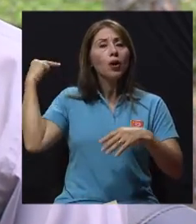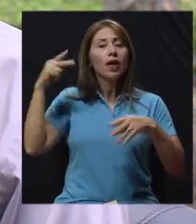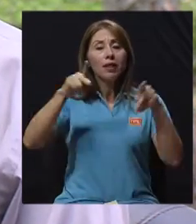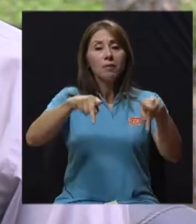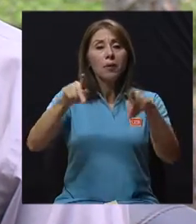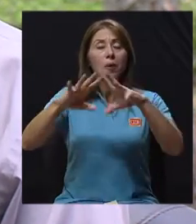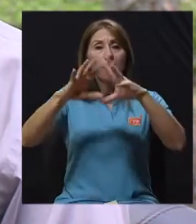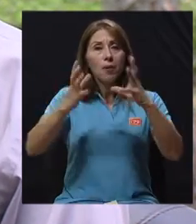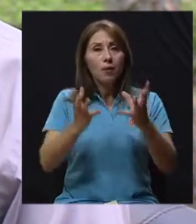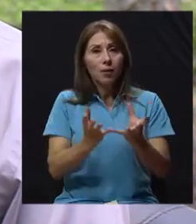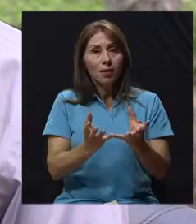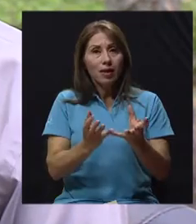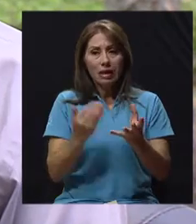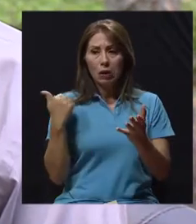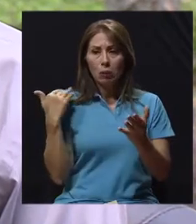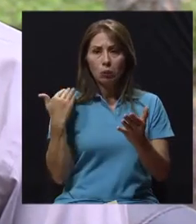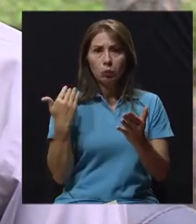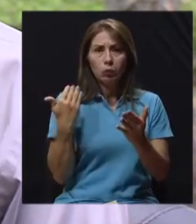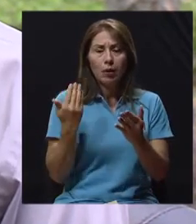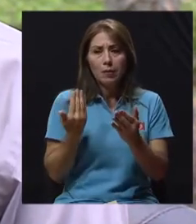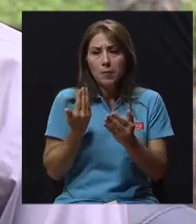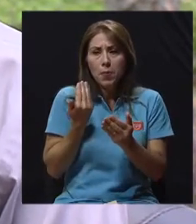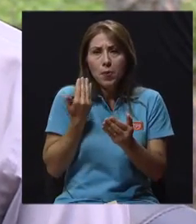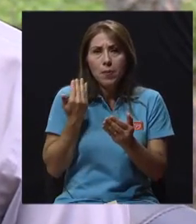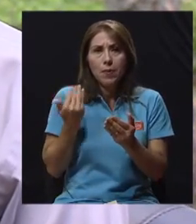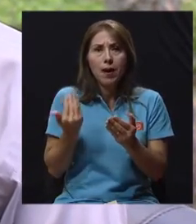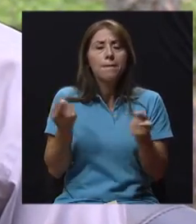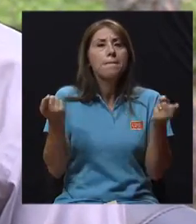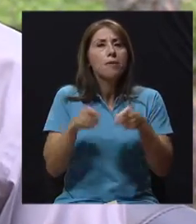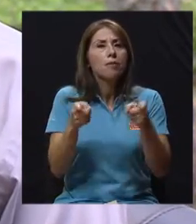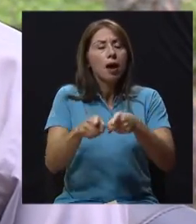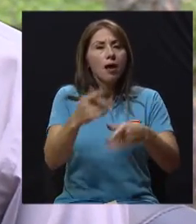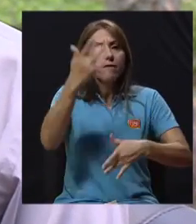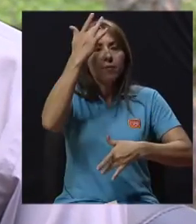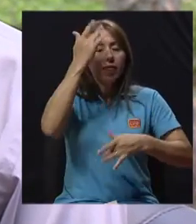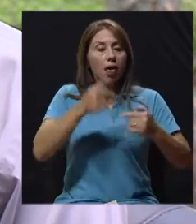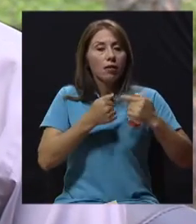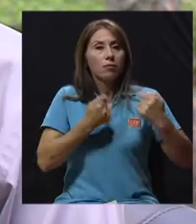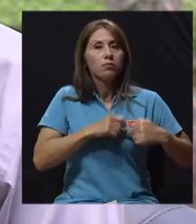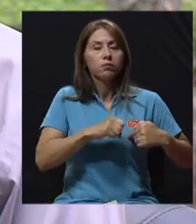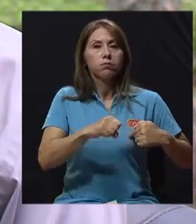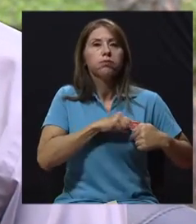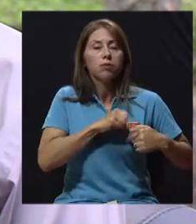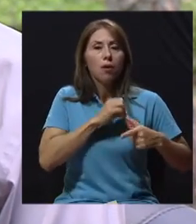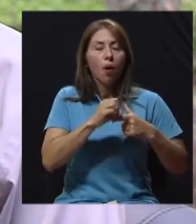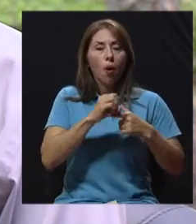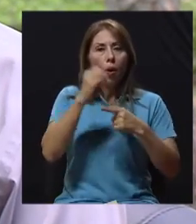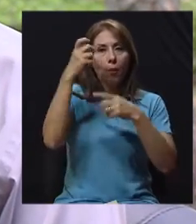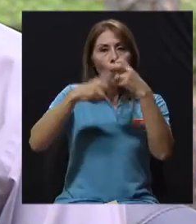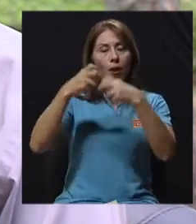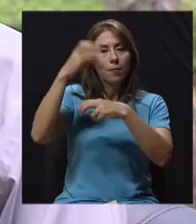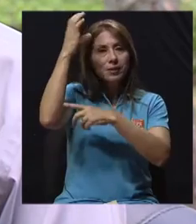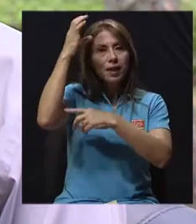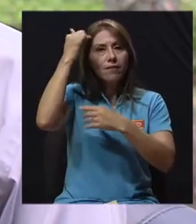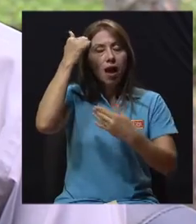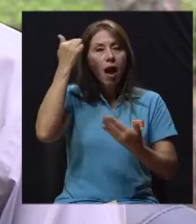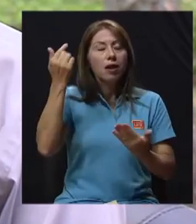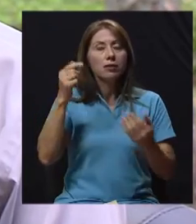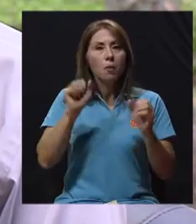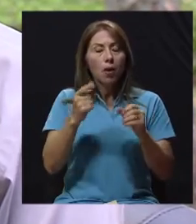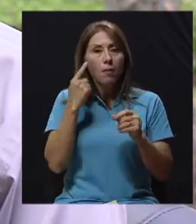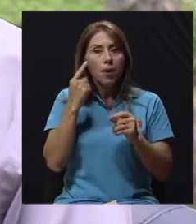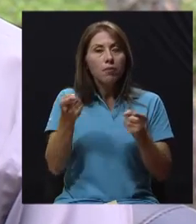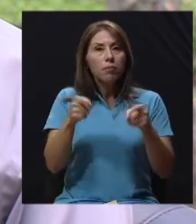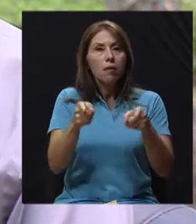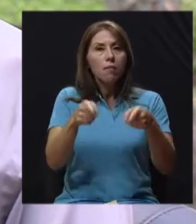realmente recientemente es que la enfermedad cardiovascular ha tenido una importancia mayor. O sea, ha habido un aumento en la cantidad de infartos, en la cantidad de derrames que uno